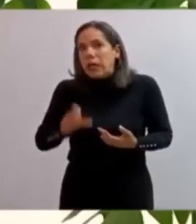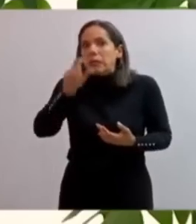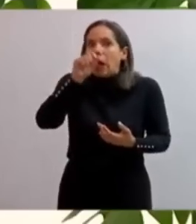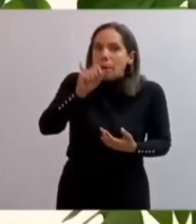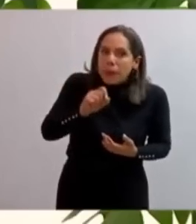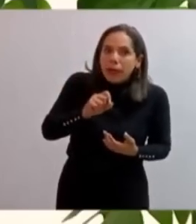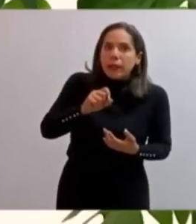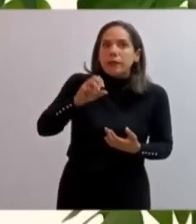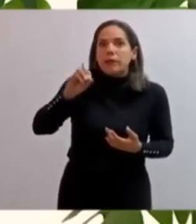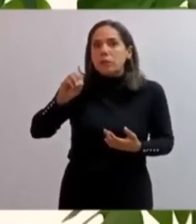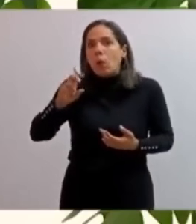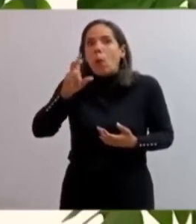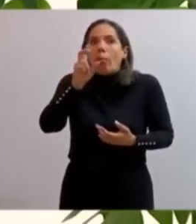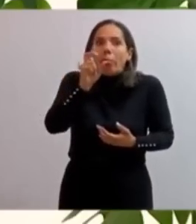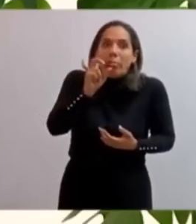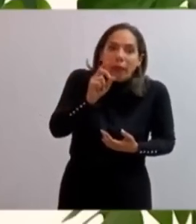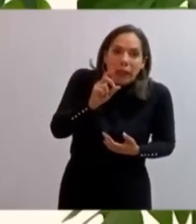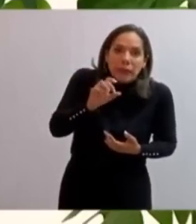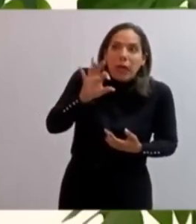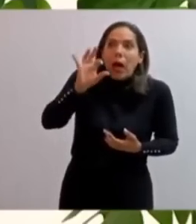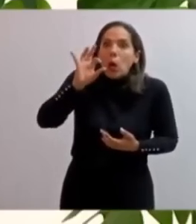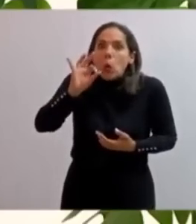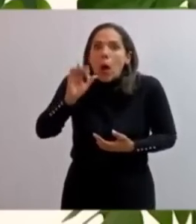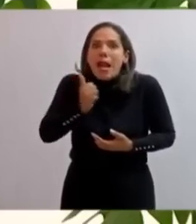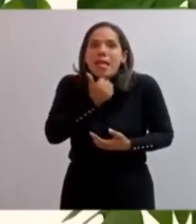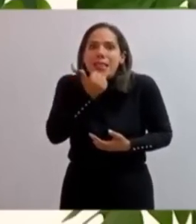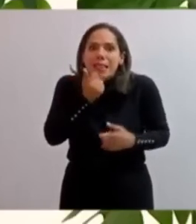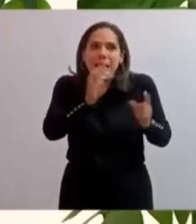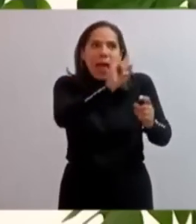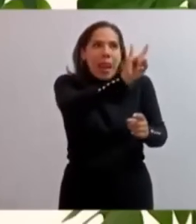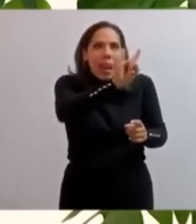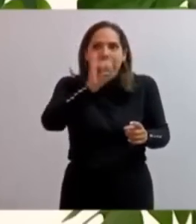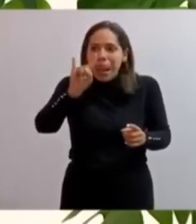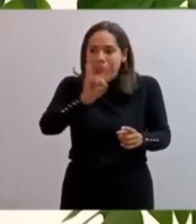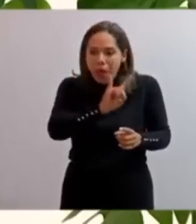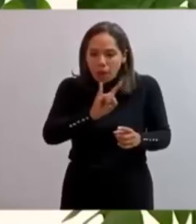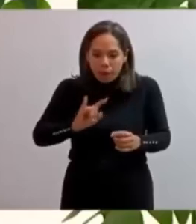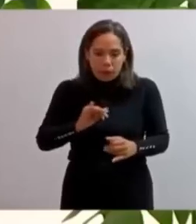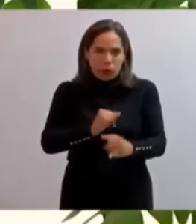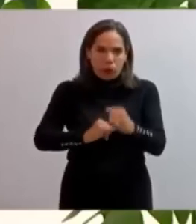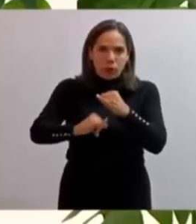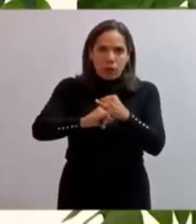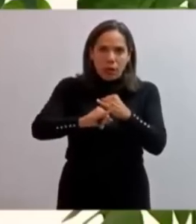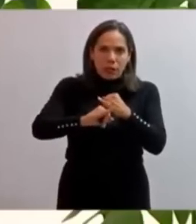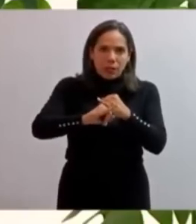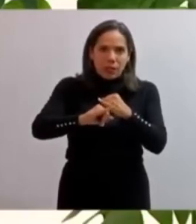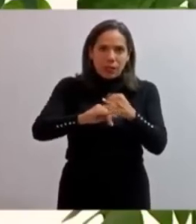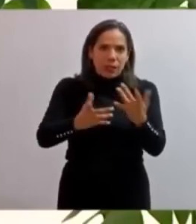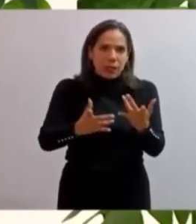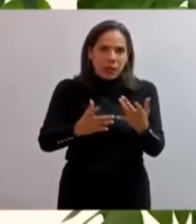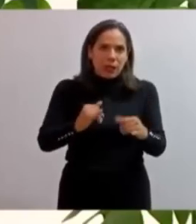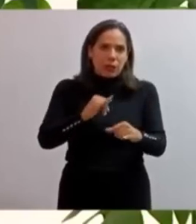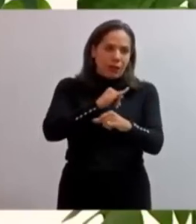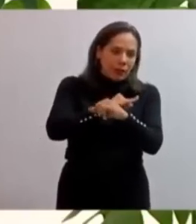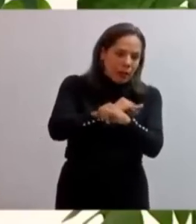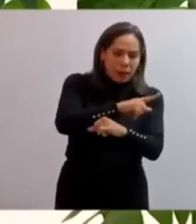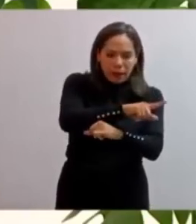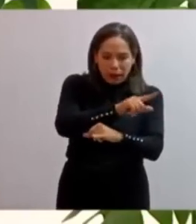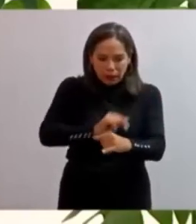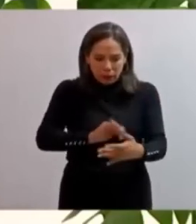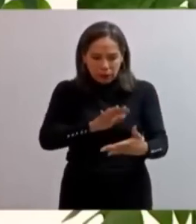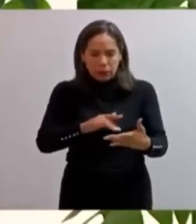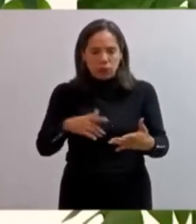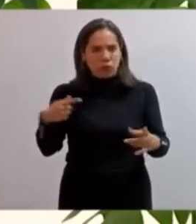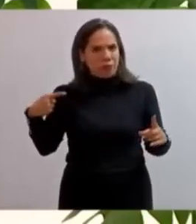Entonces, también necesitamos un poco que las familias entiendan el reto que tiene el docente